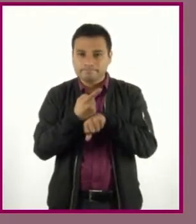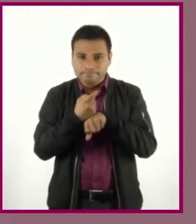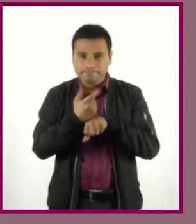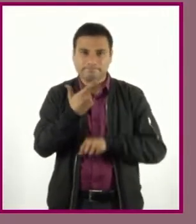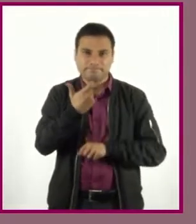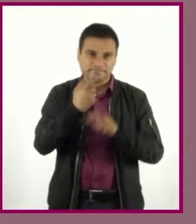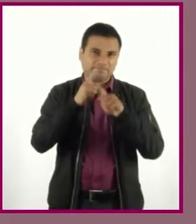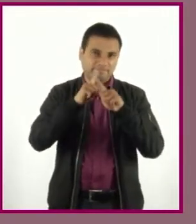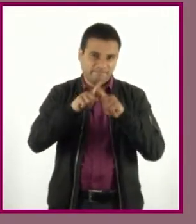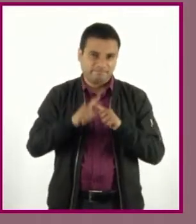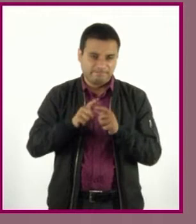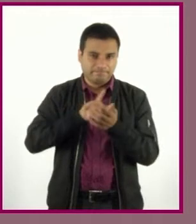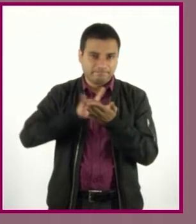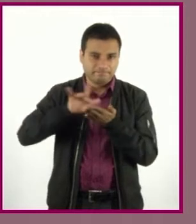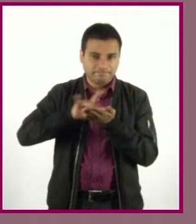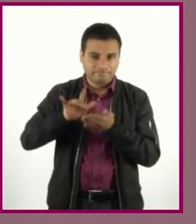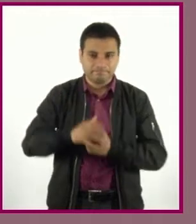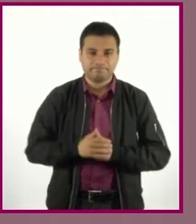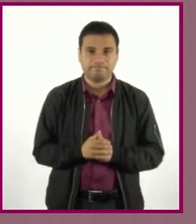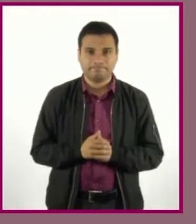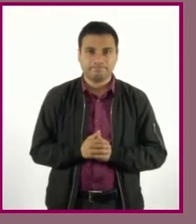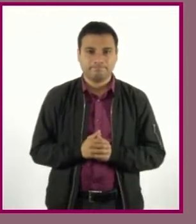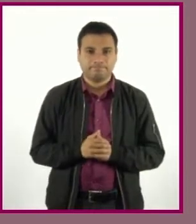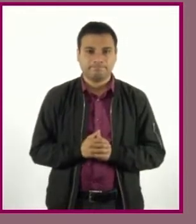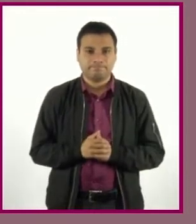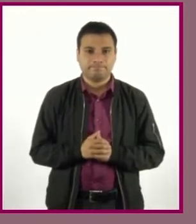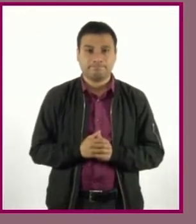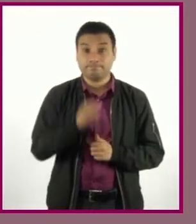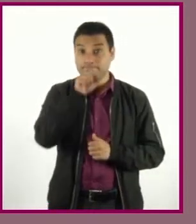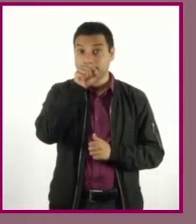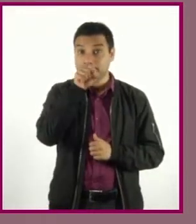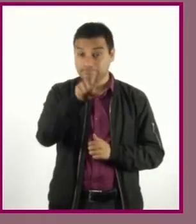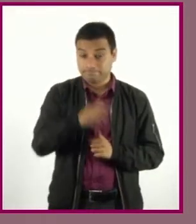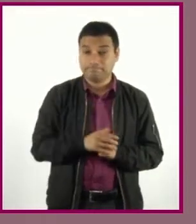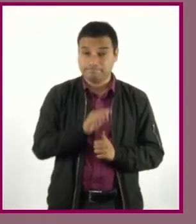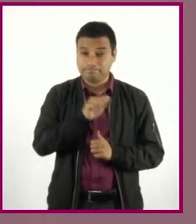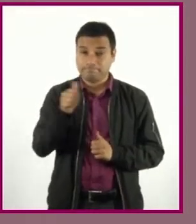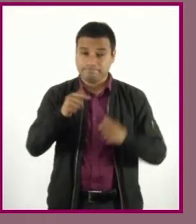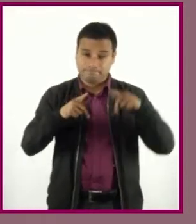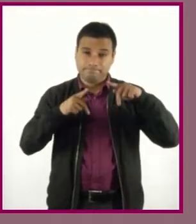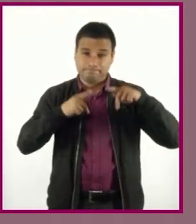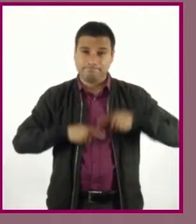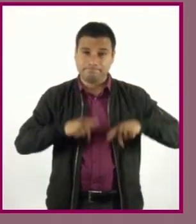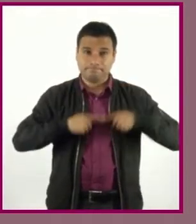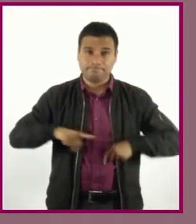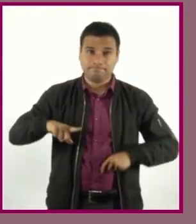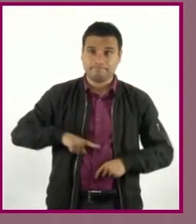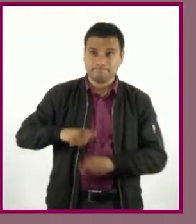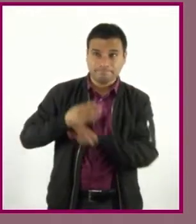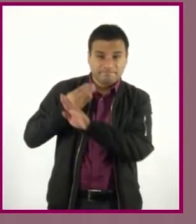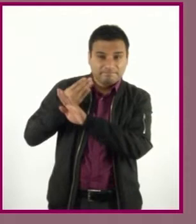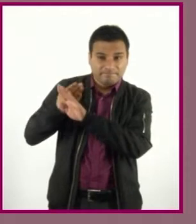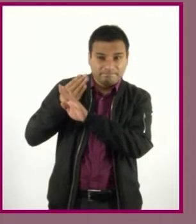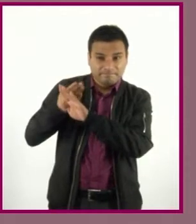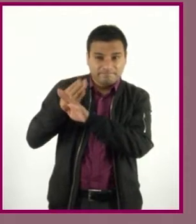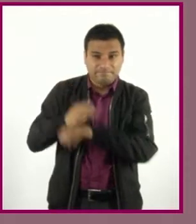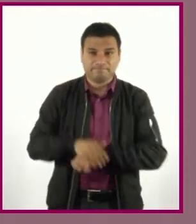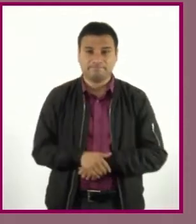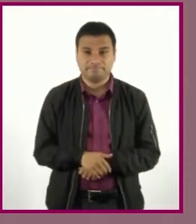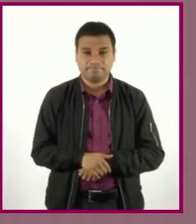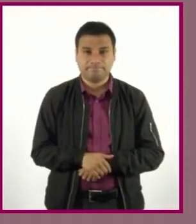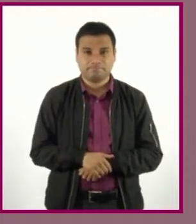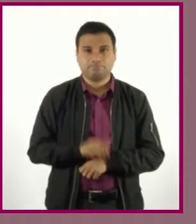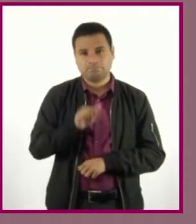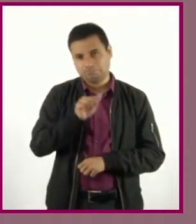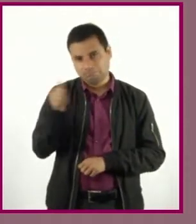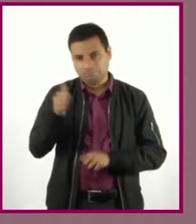grupos según su conveniencia. Algunos otros rivalizan con el régimen para afianzarse como potencia en la región. Y otros